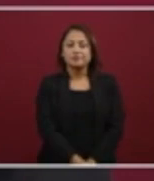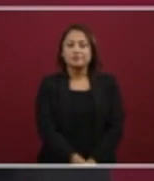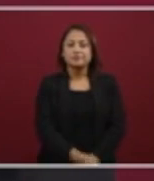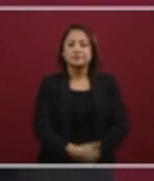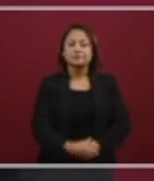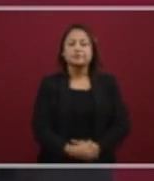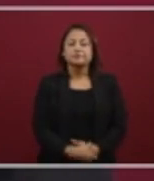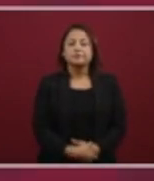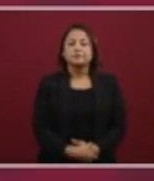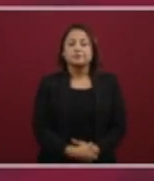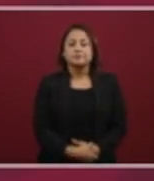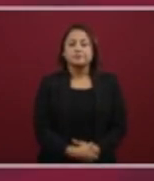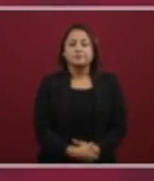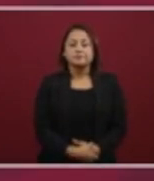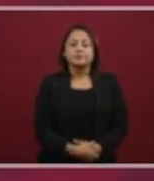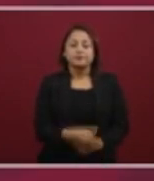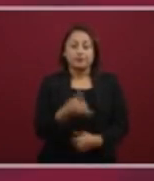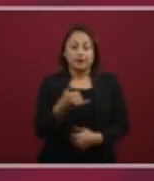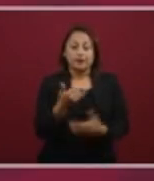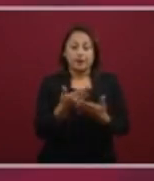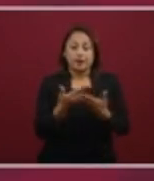ahora, y por eso es muy interesante,